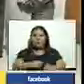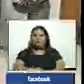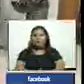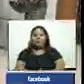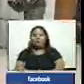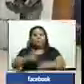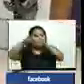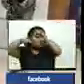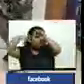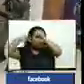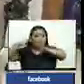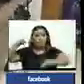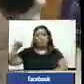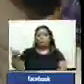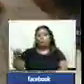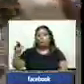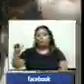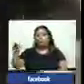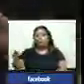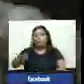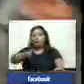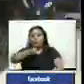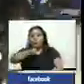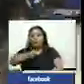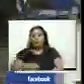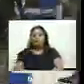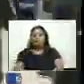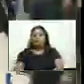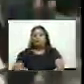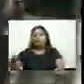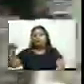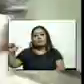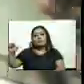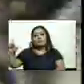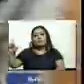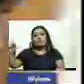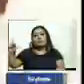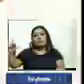Con imágenes de Juan Castellano, este es un informe para Noticiero Hechos, de Ernesto Cornejo.